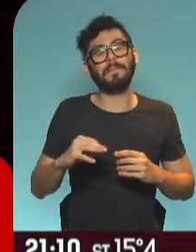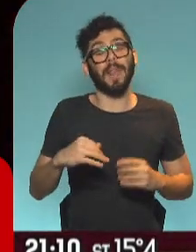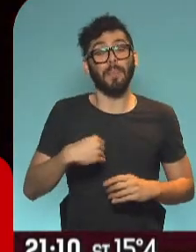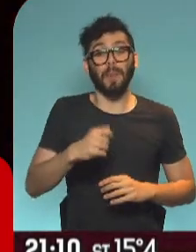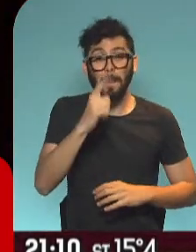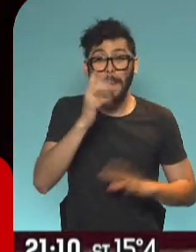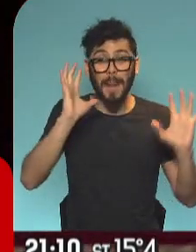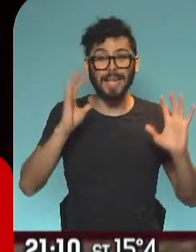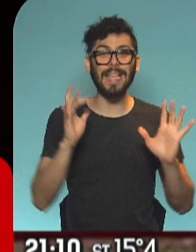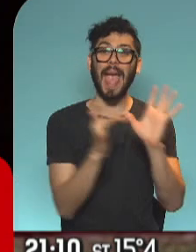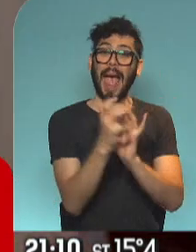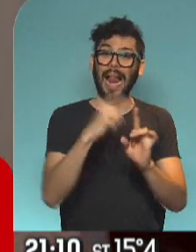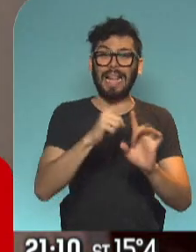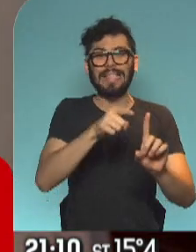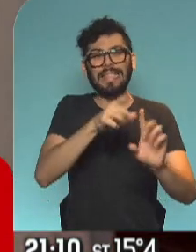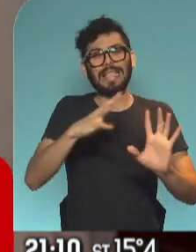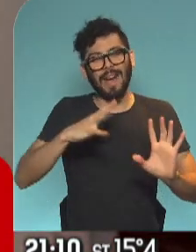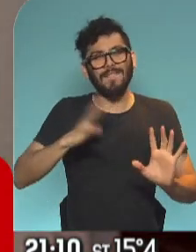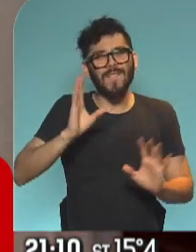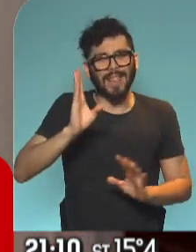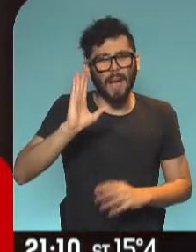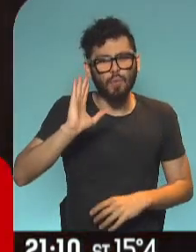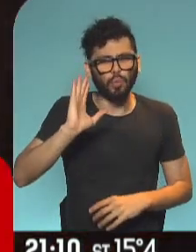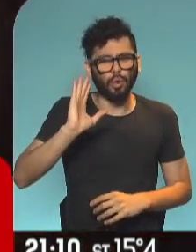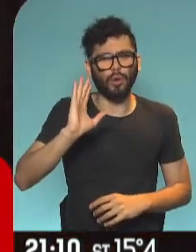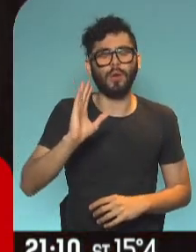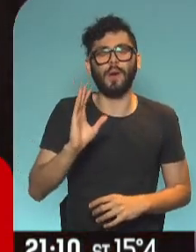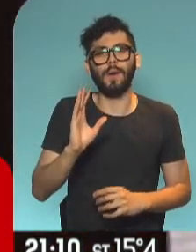me parece que también, digamos,